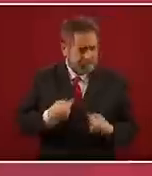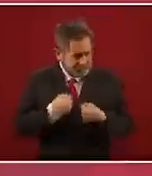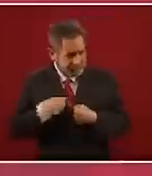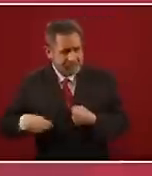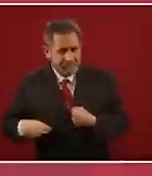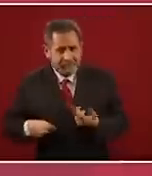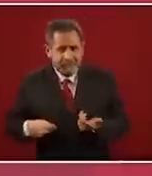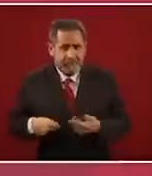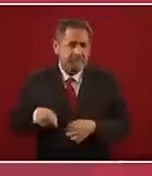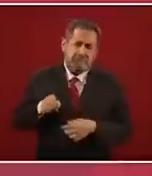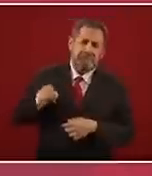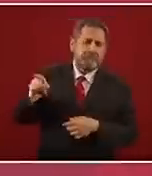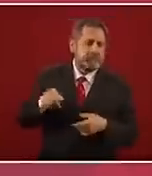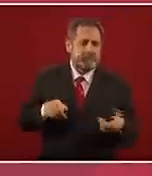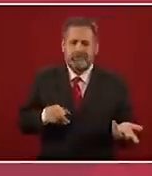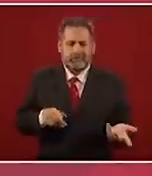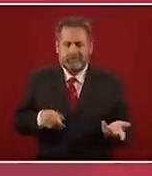de manera inmoral,